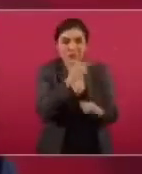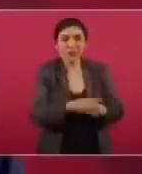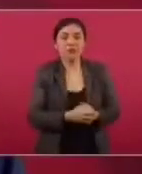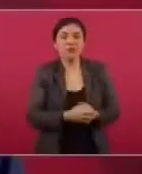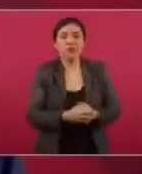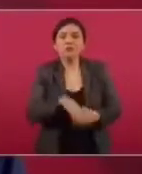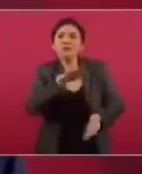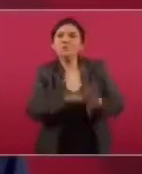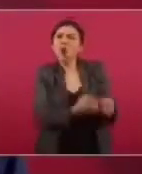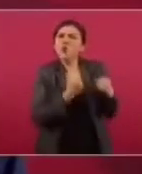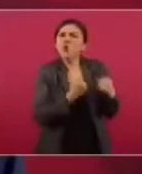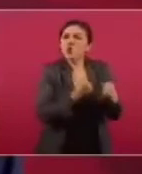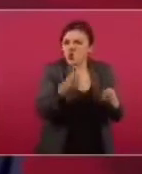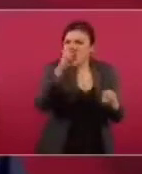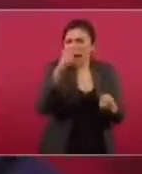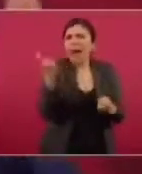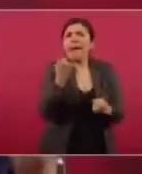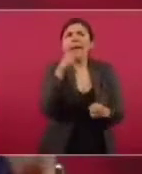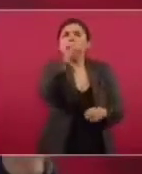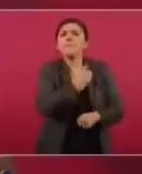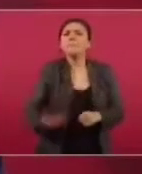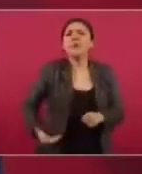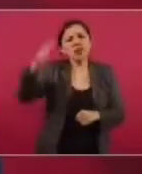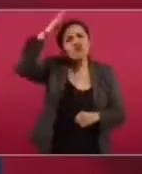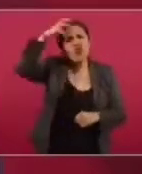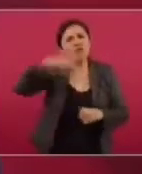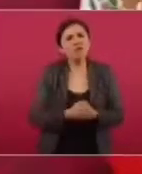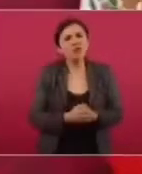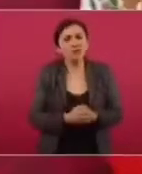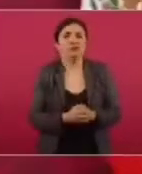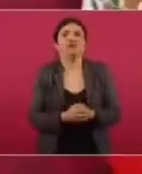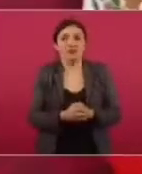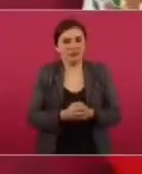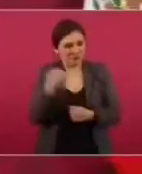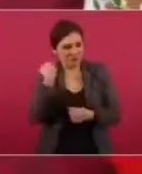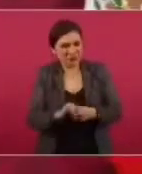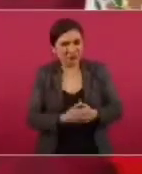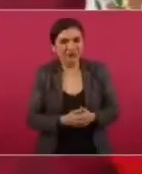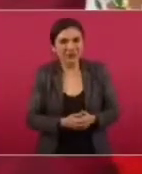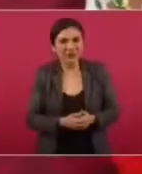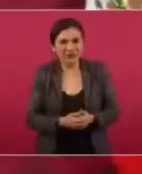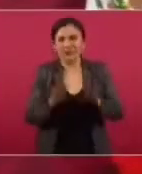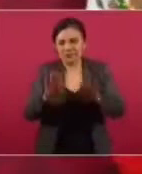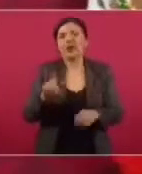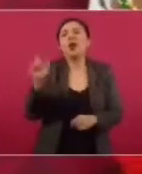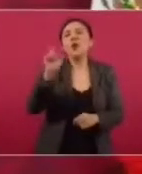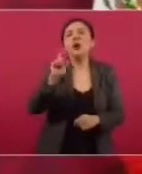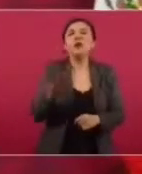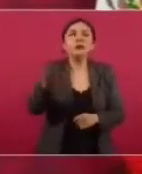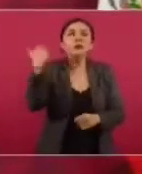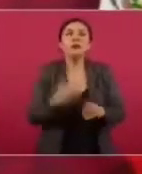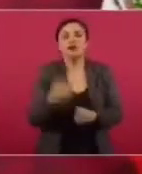Que el mismo Trump, aunque parezca increíble. Yo les cuento de que cuando